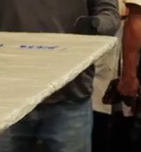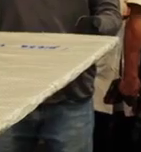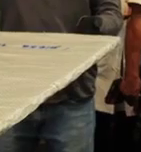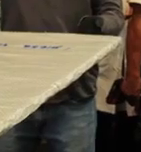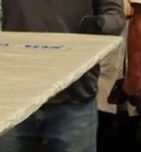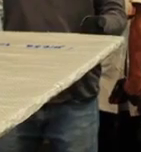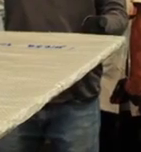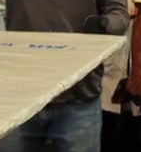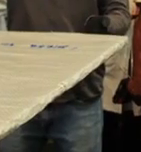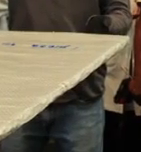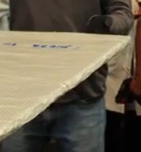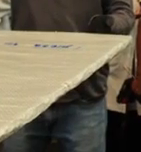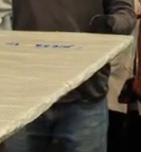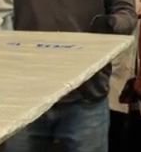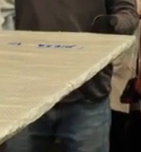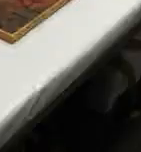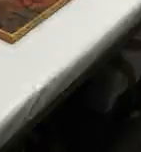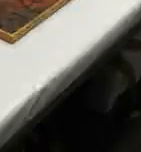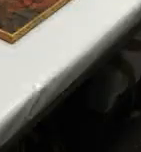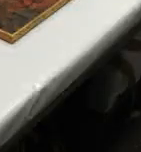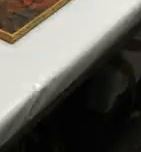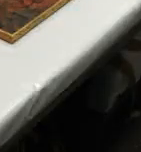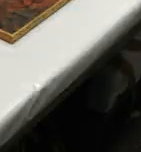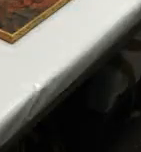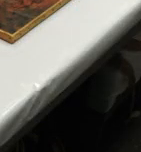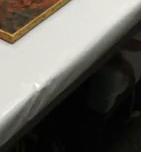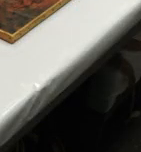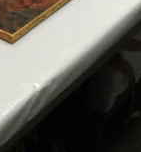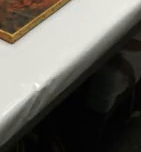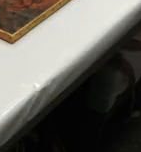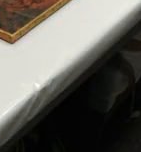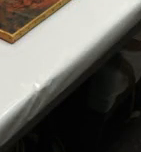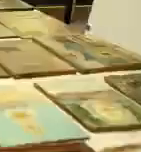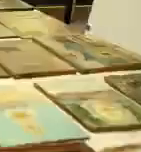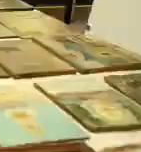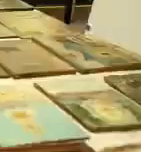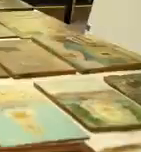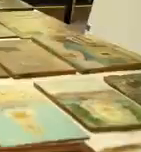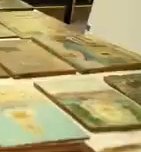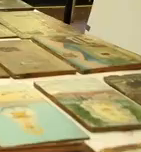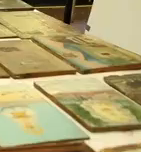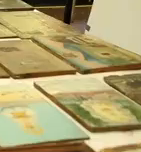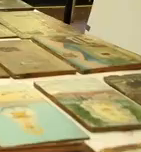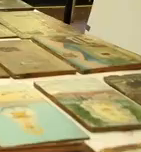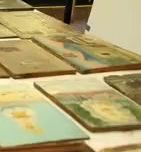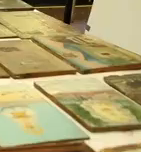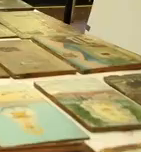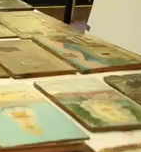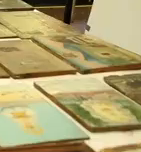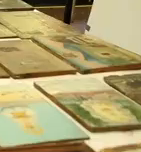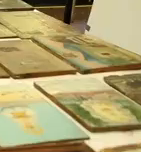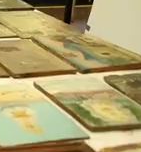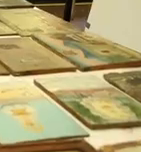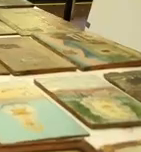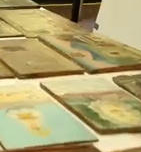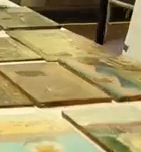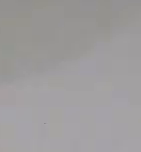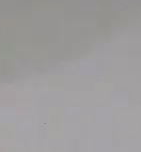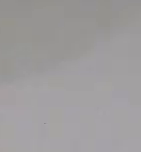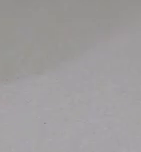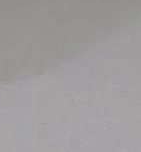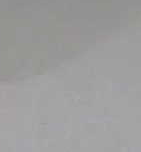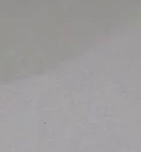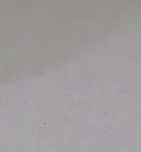y que generosamente, en marzo de 2019, devolvió a México 594 exvotos